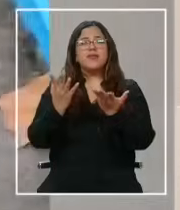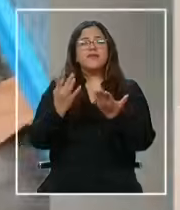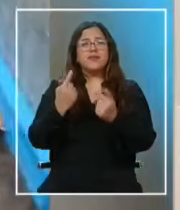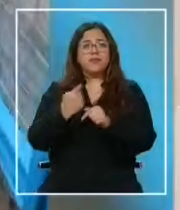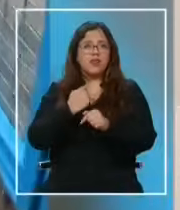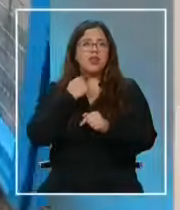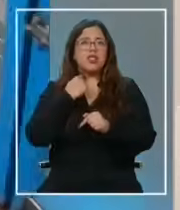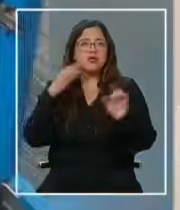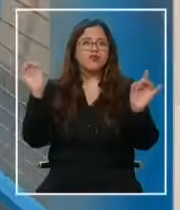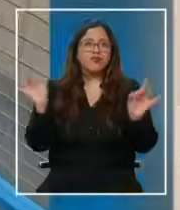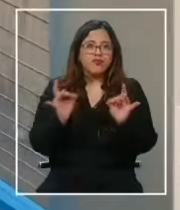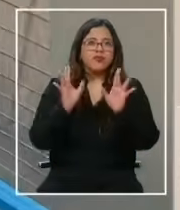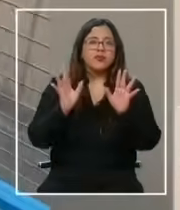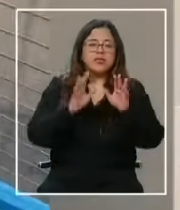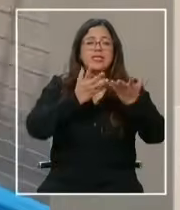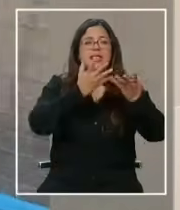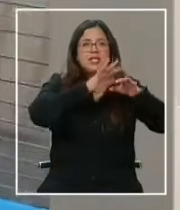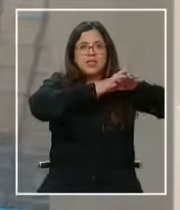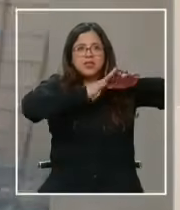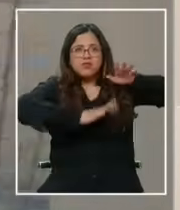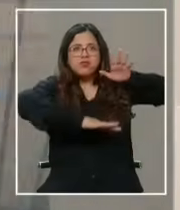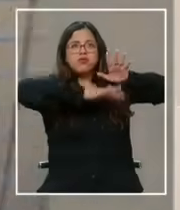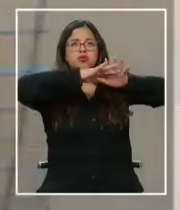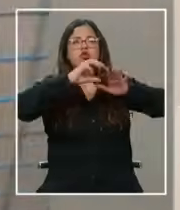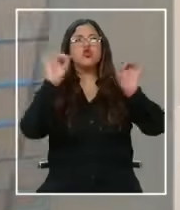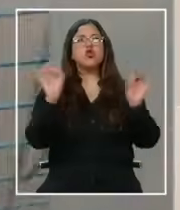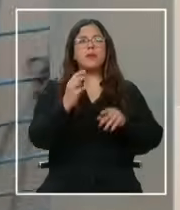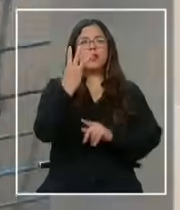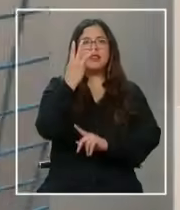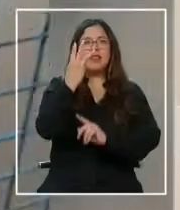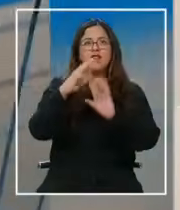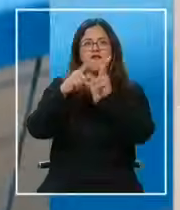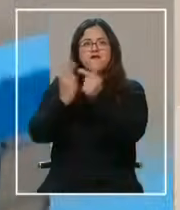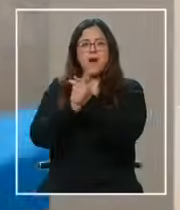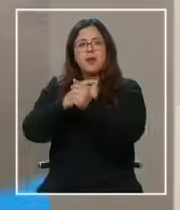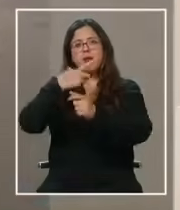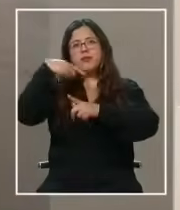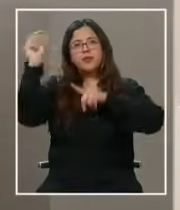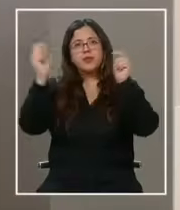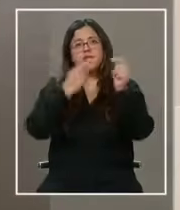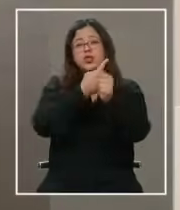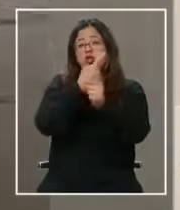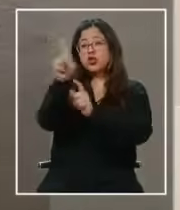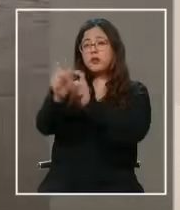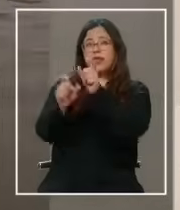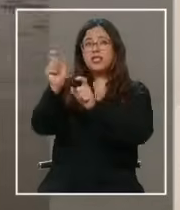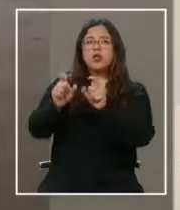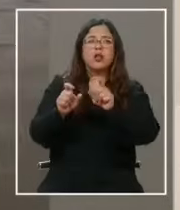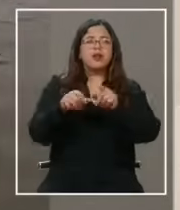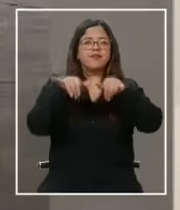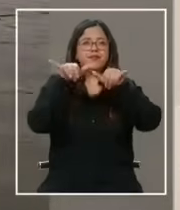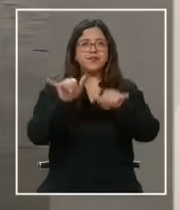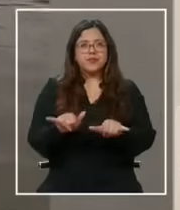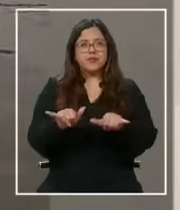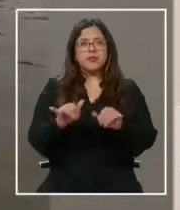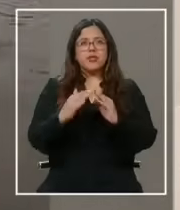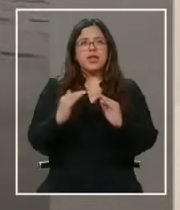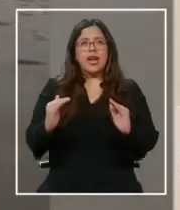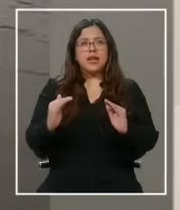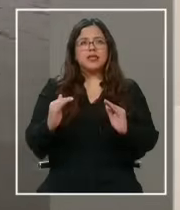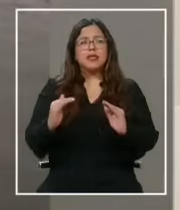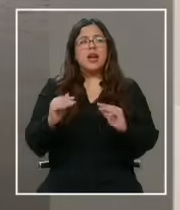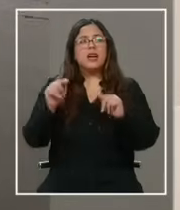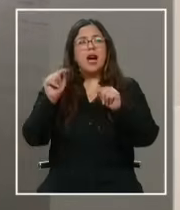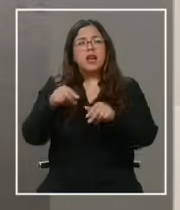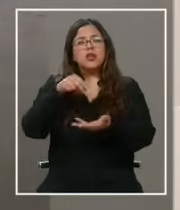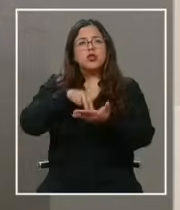desborde de este río sin embargo solo tres de ellas evacuaron durante esta tarde los demás quisieron permanecer en sus casas dicen que van